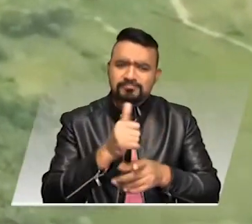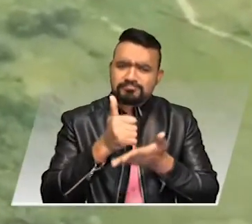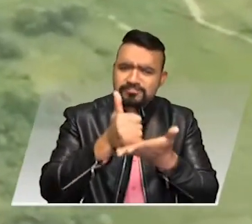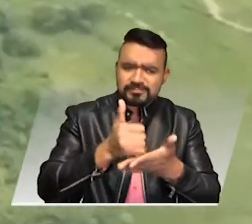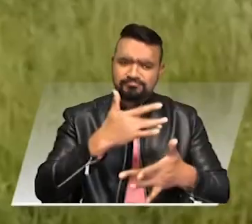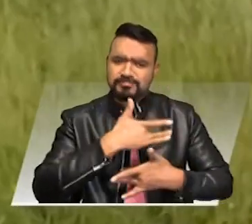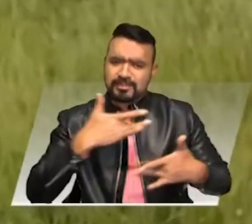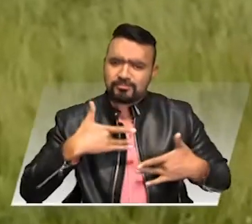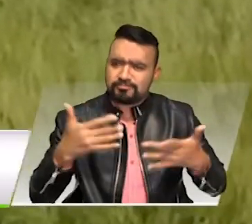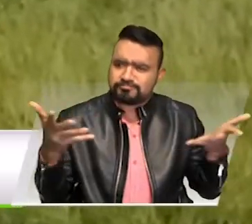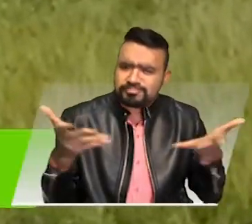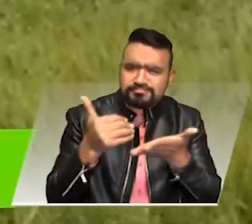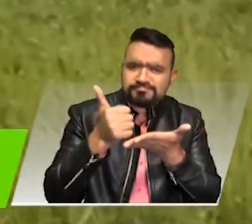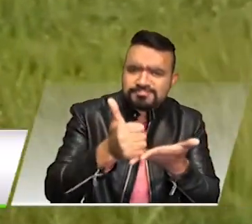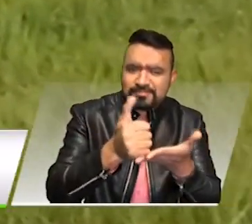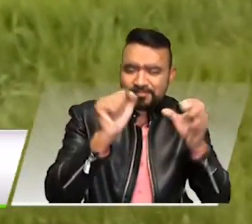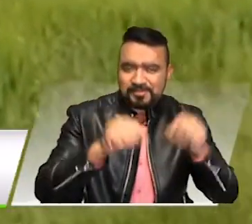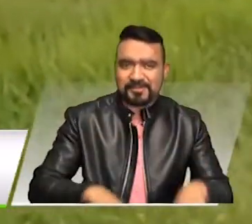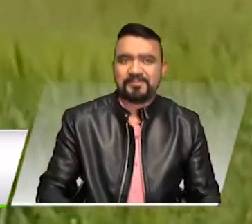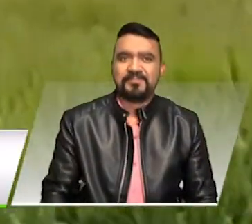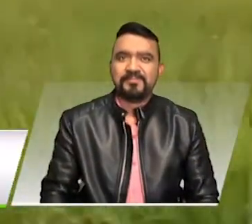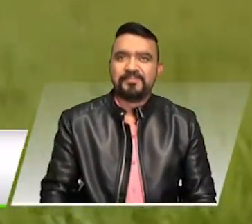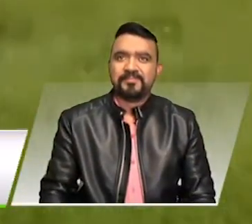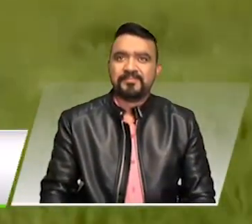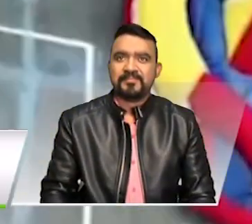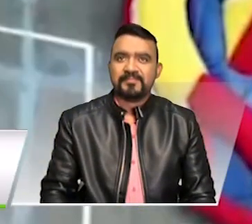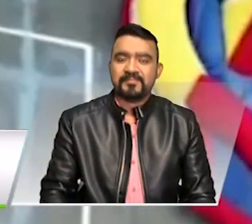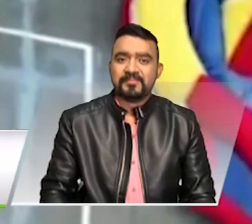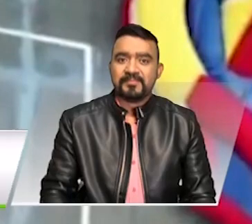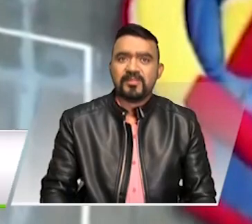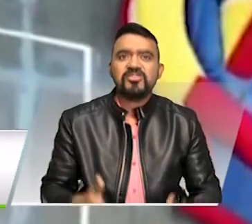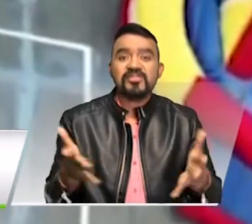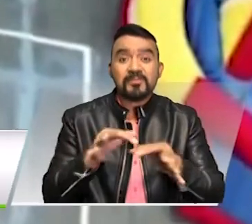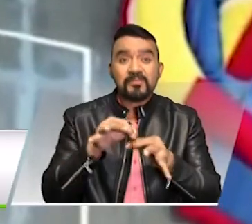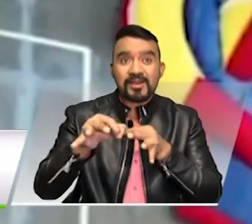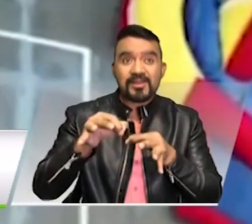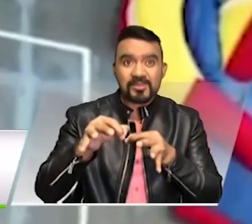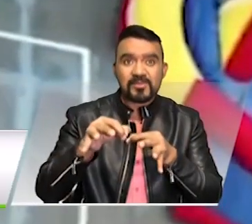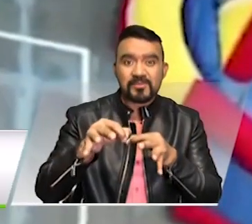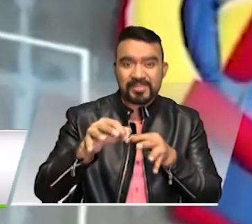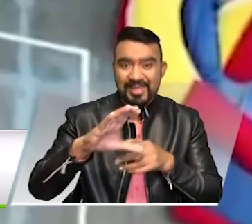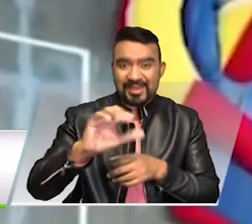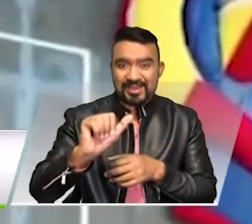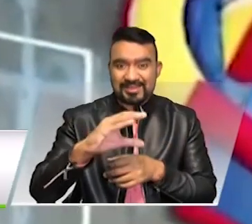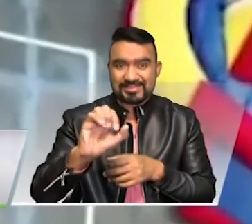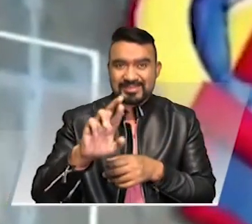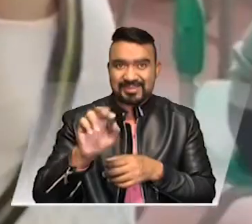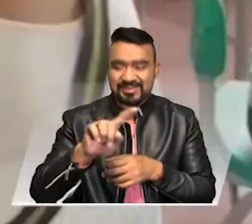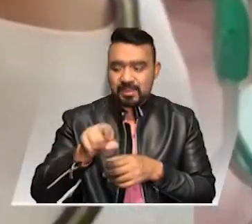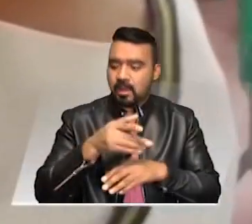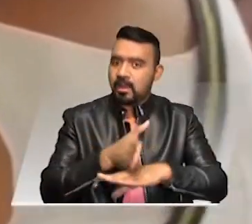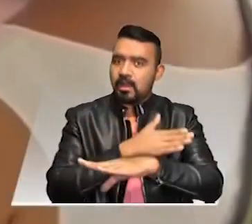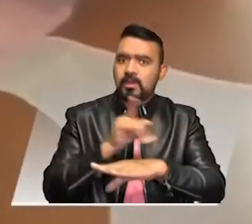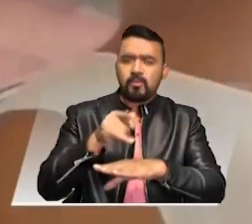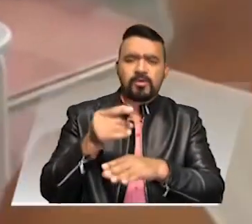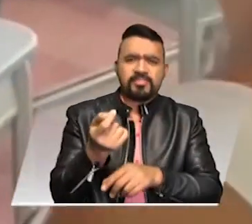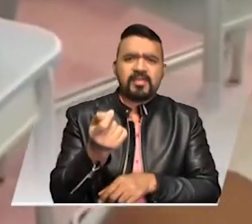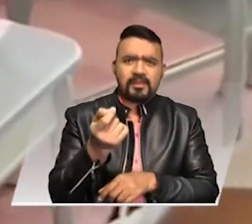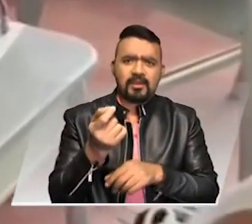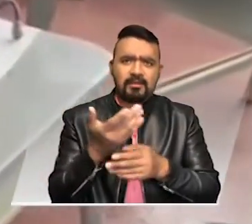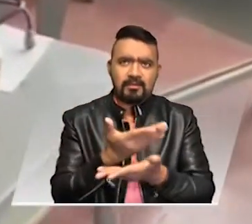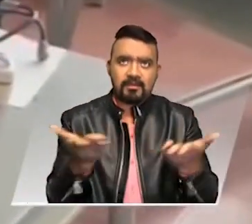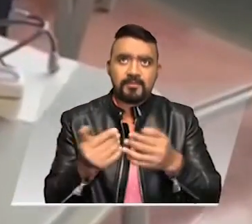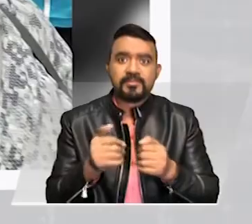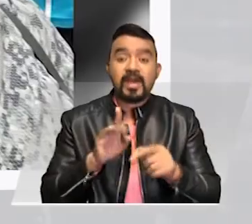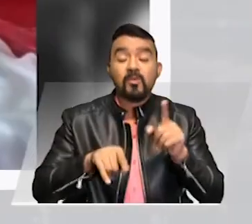llegaron varias familias de diferentes sitios del jardín en cáceres población con alto grado de vulnerabilidad y fue atendida por